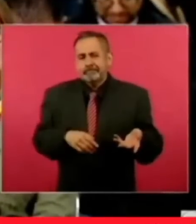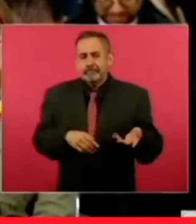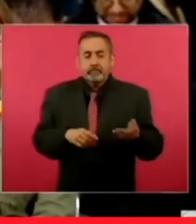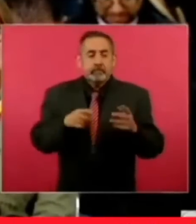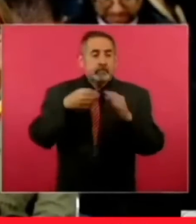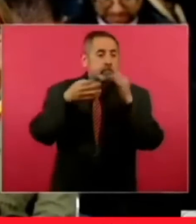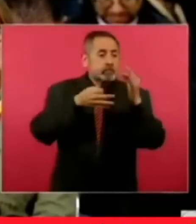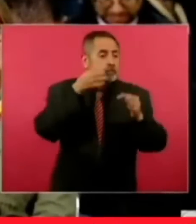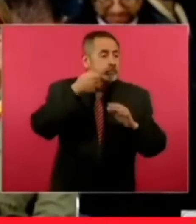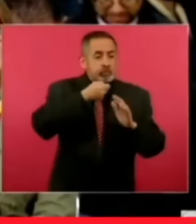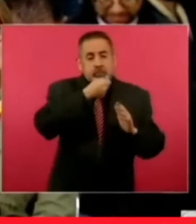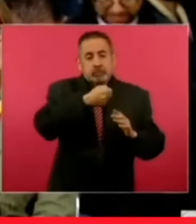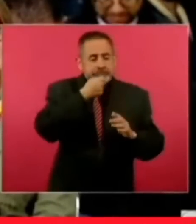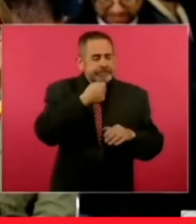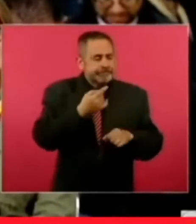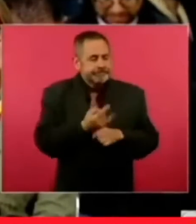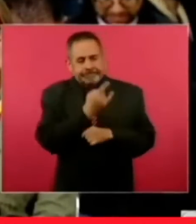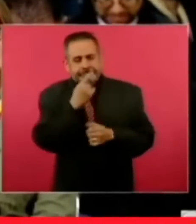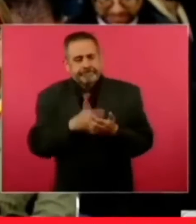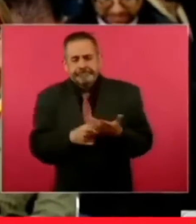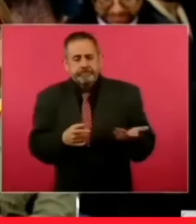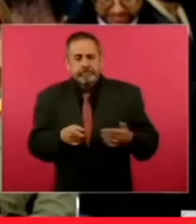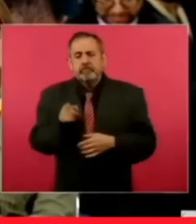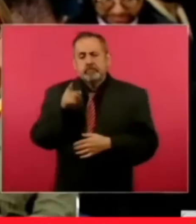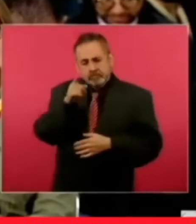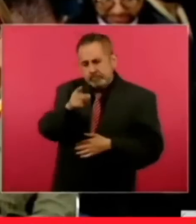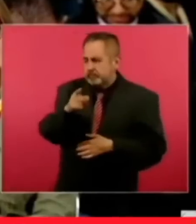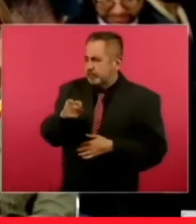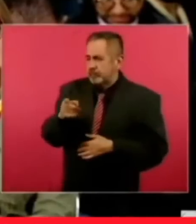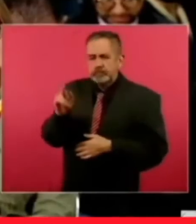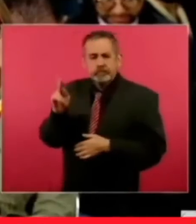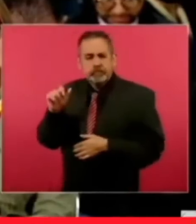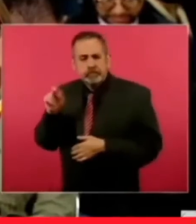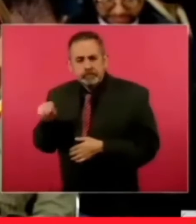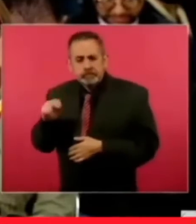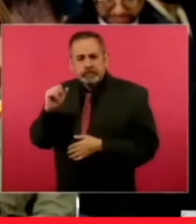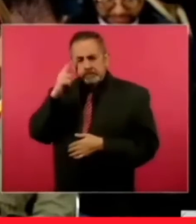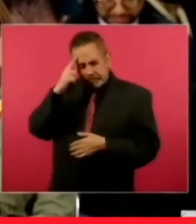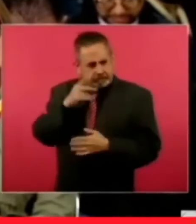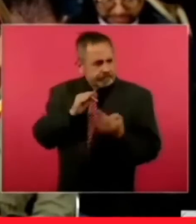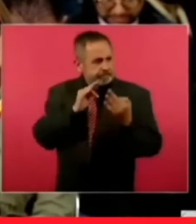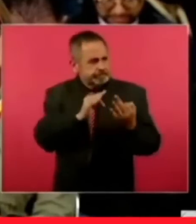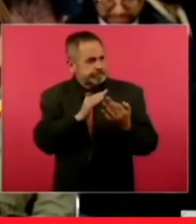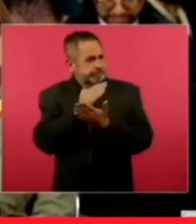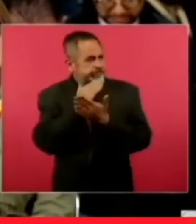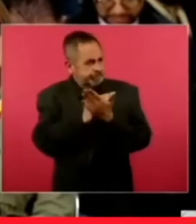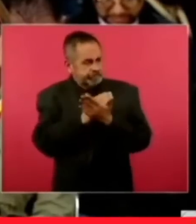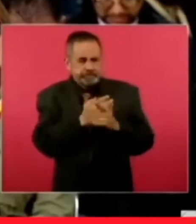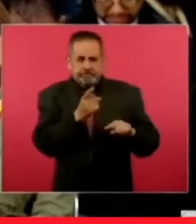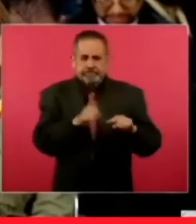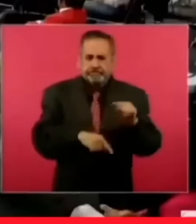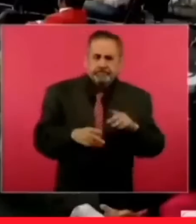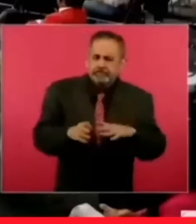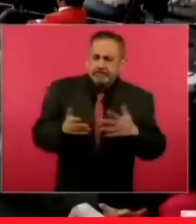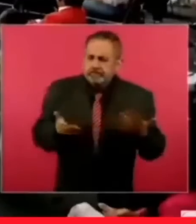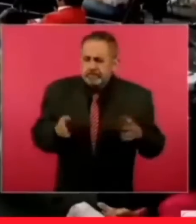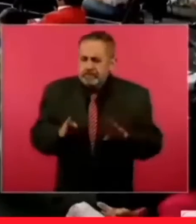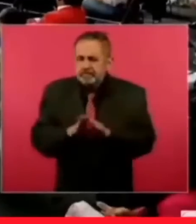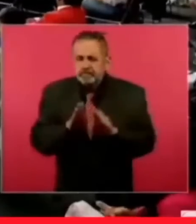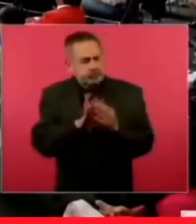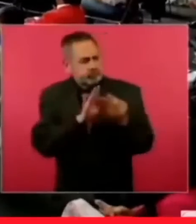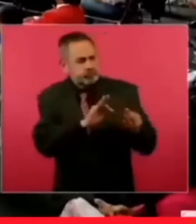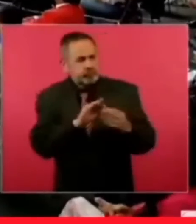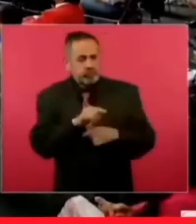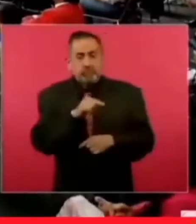supuestos reportajes. Entonces, si tiene una estrategia específica, presidente, para contener todo esto que va a